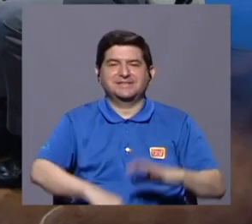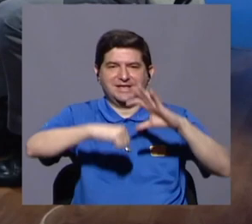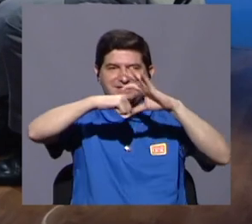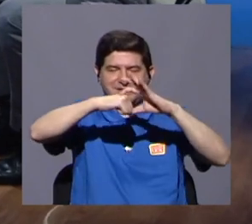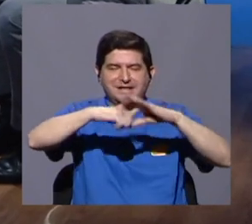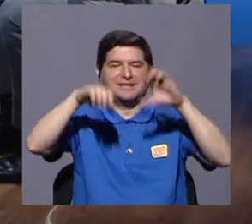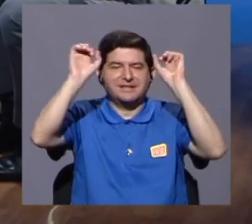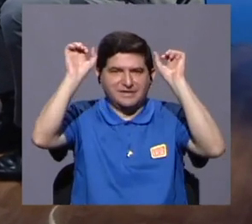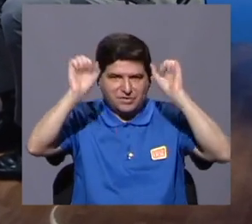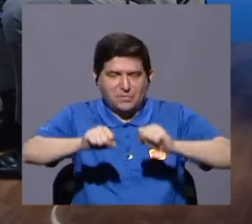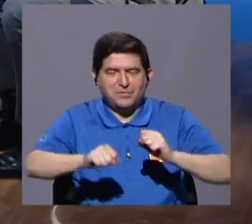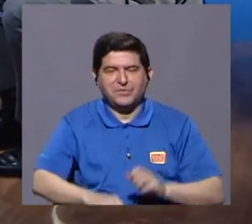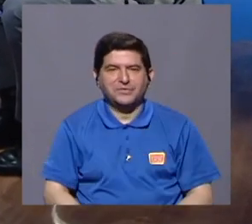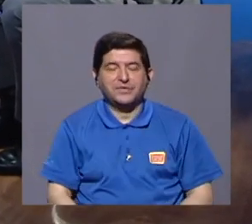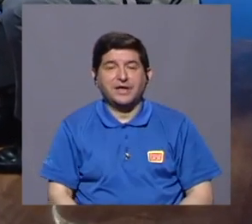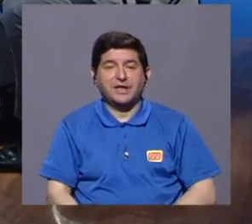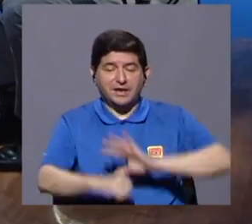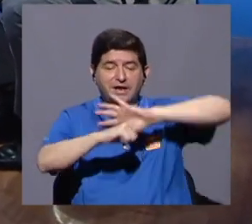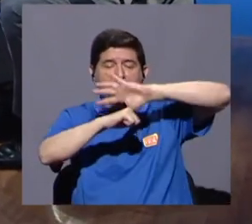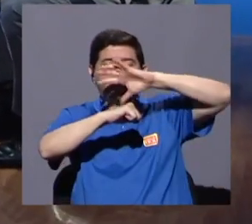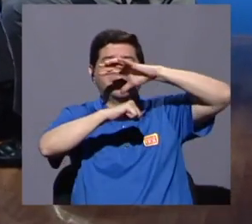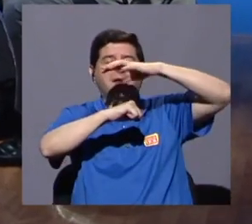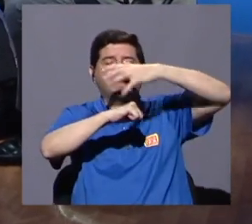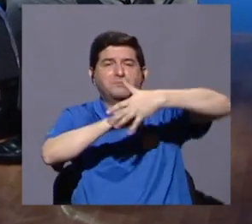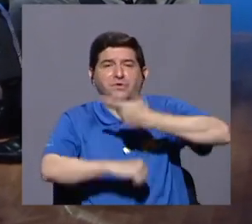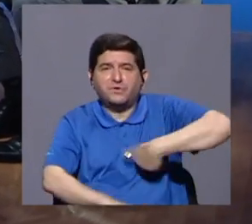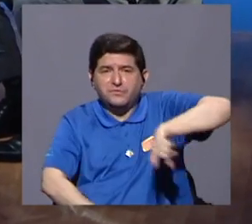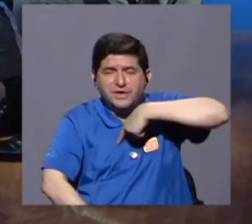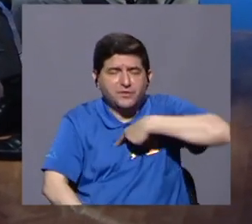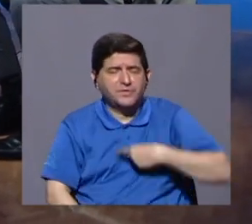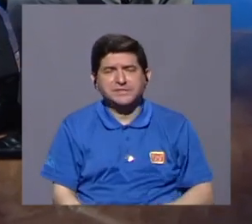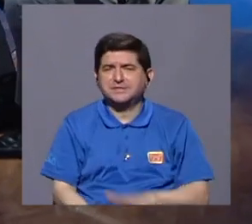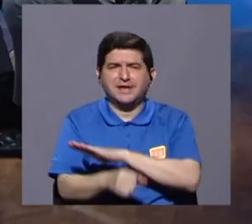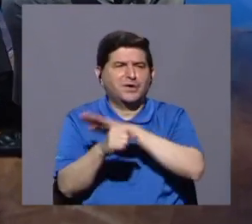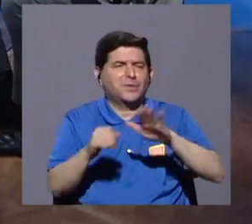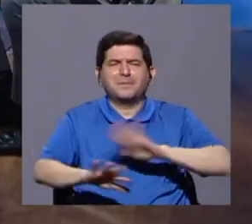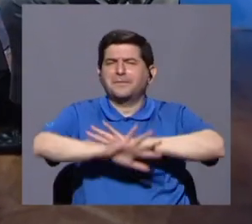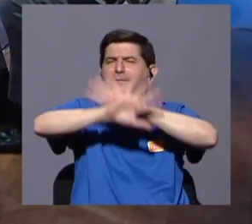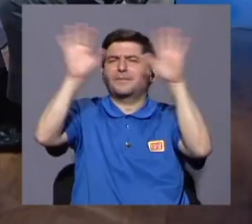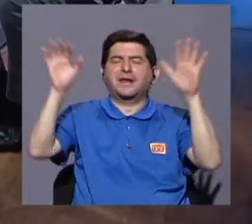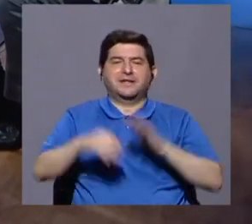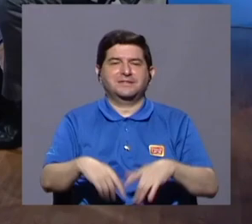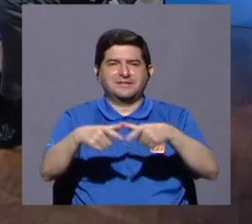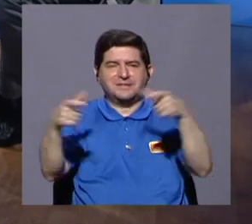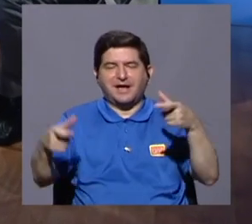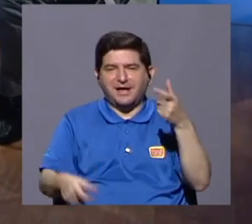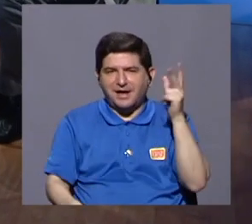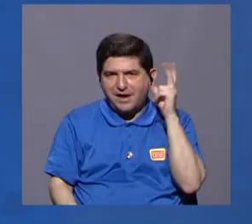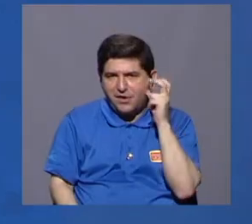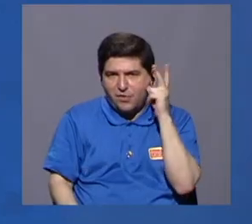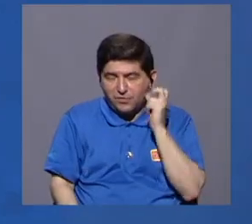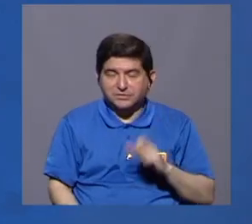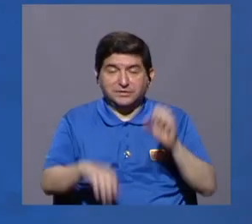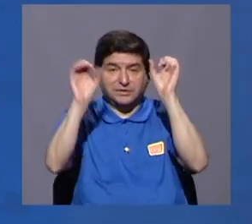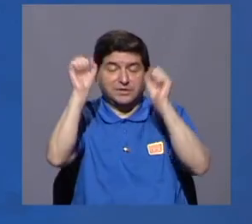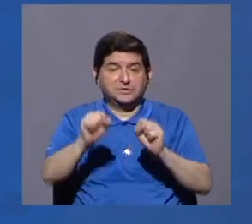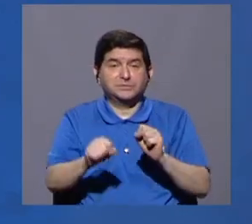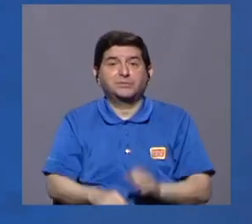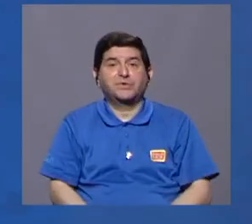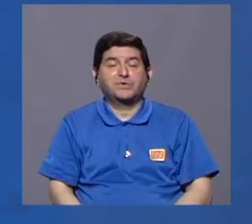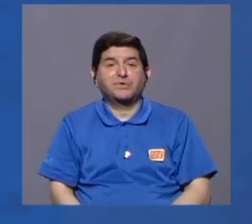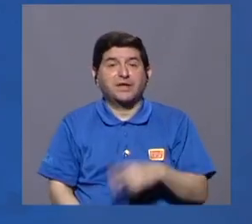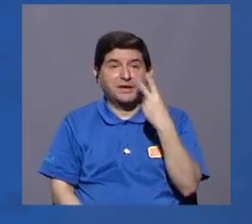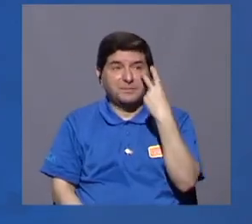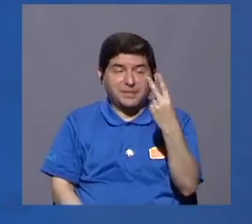la atmósfera nuestra es completamente transparente para las ondas de radio entonces desde aquí de la superficie de la tierra podemos observarlo en luz